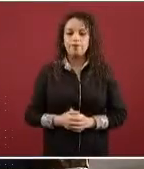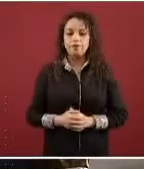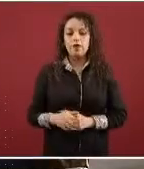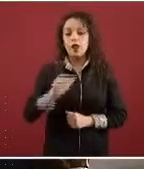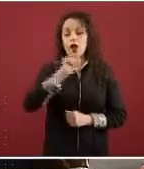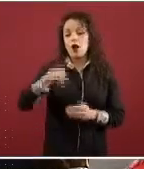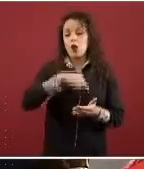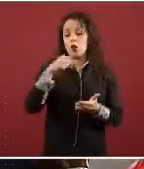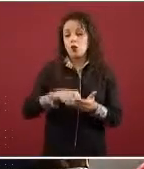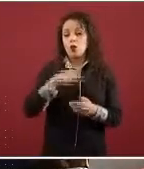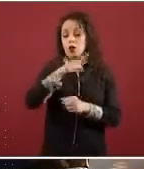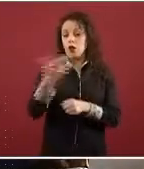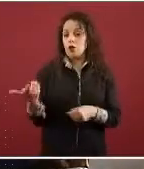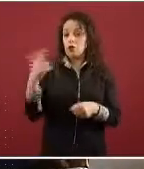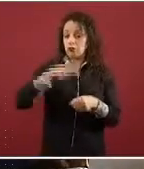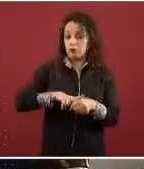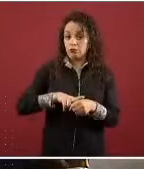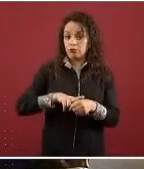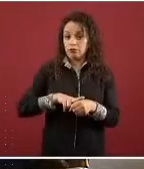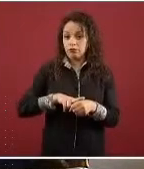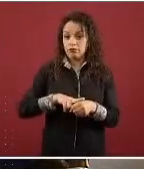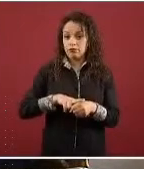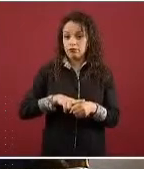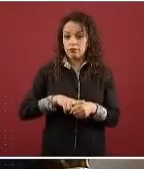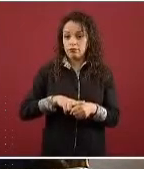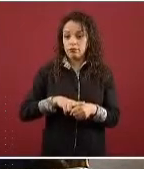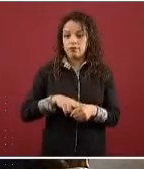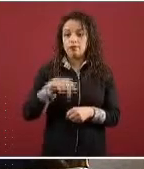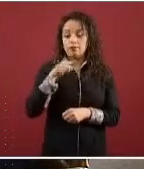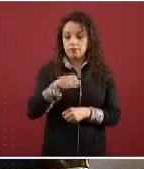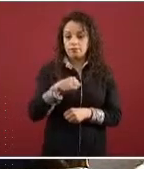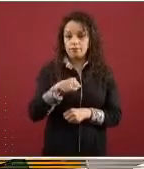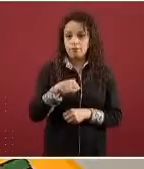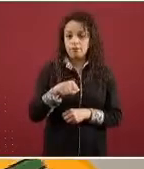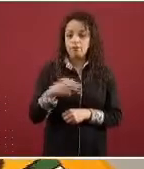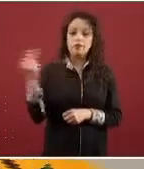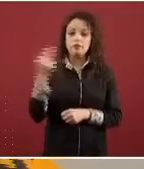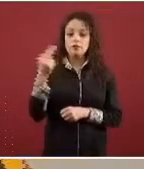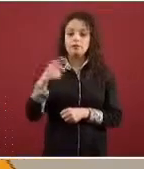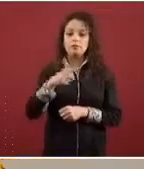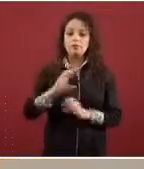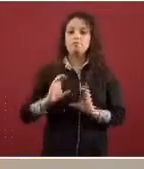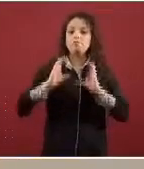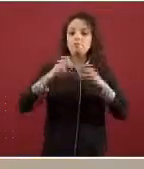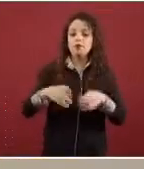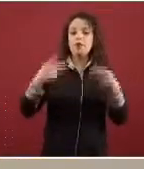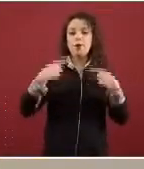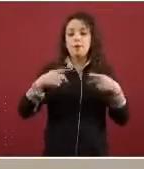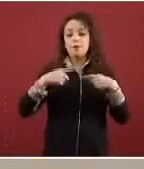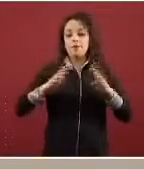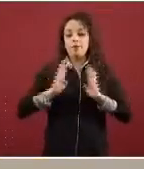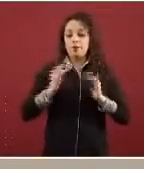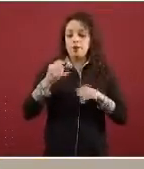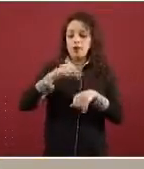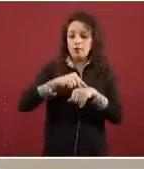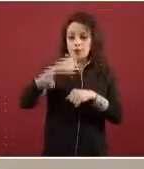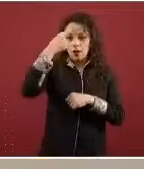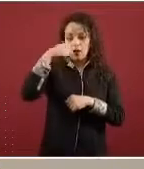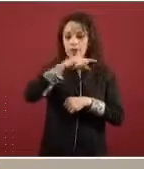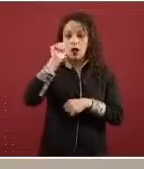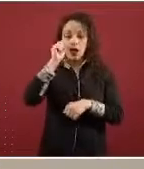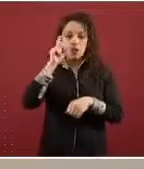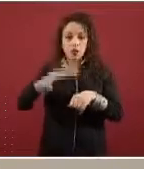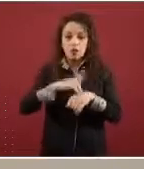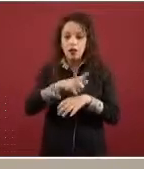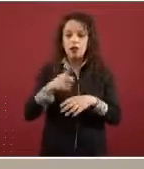hospitalarias. En las instalaciones se designó personal militar y médico responsable para administrar y dirigir tanto